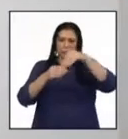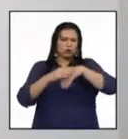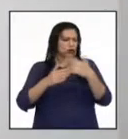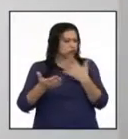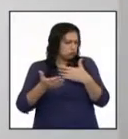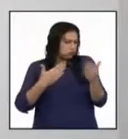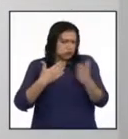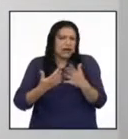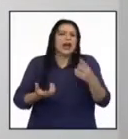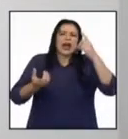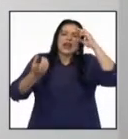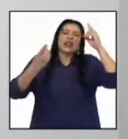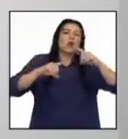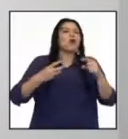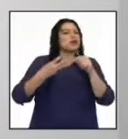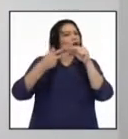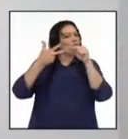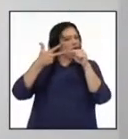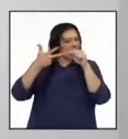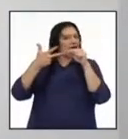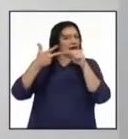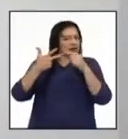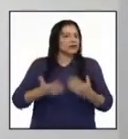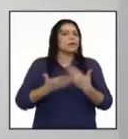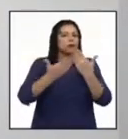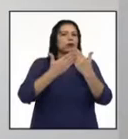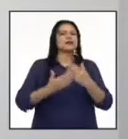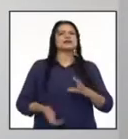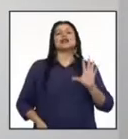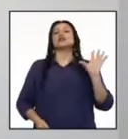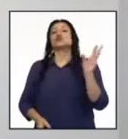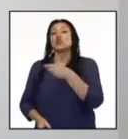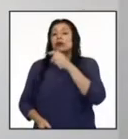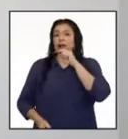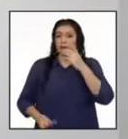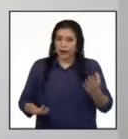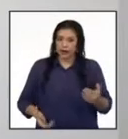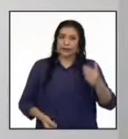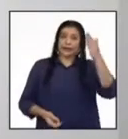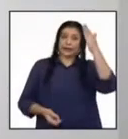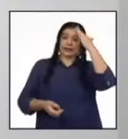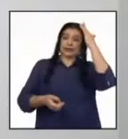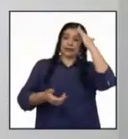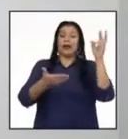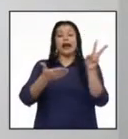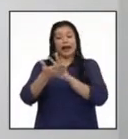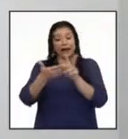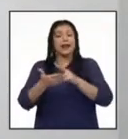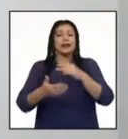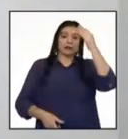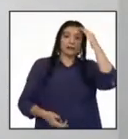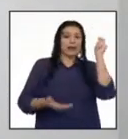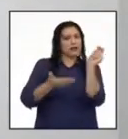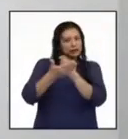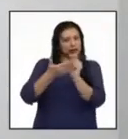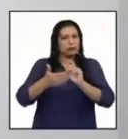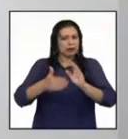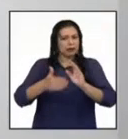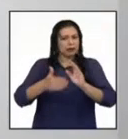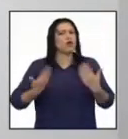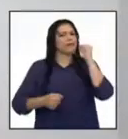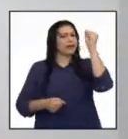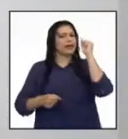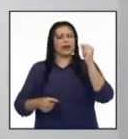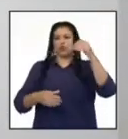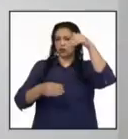irrestricto. Según esta última propuesta, todas las mujeres que sabían leer y escribir debían